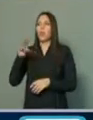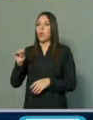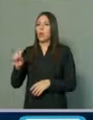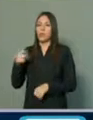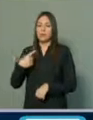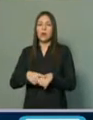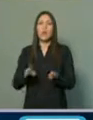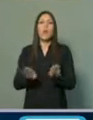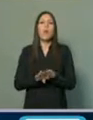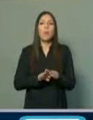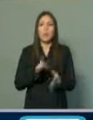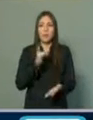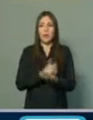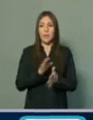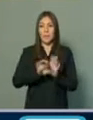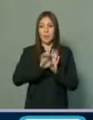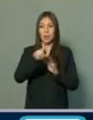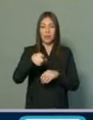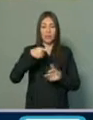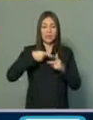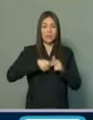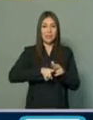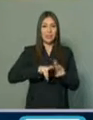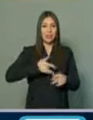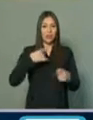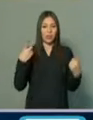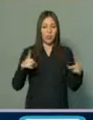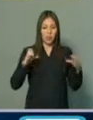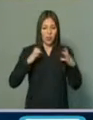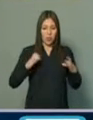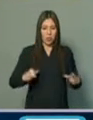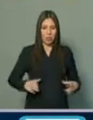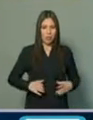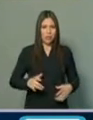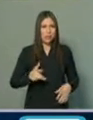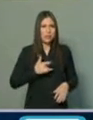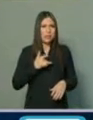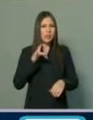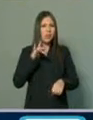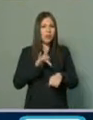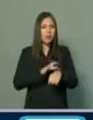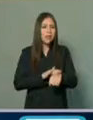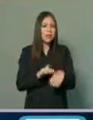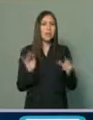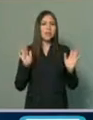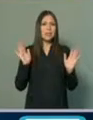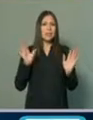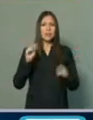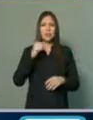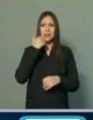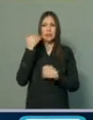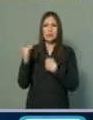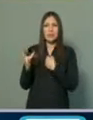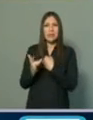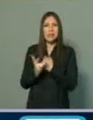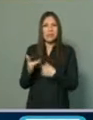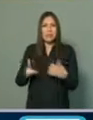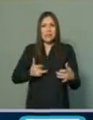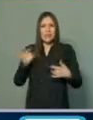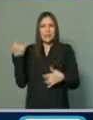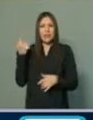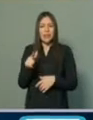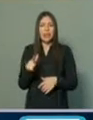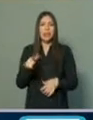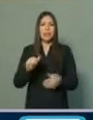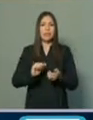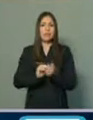dolores en diferentes partes del cuerpo, hipersensibilidad, también ataca al estado de ánimo, da mucha, le llamamos